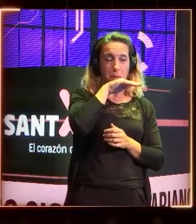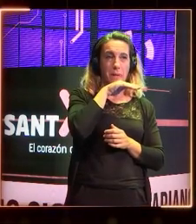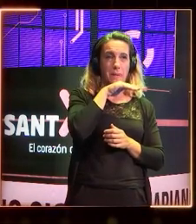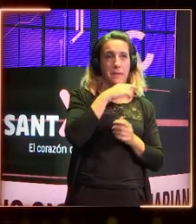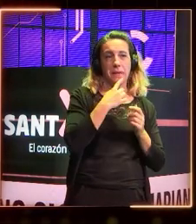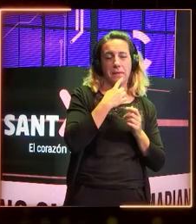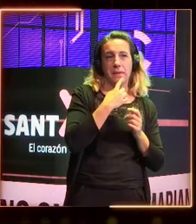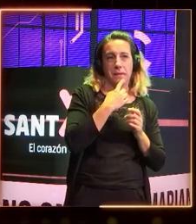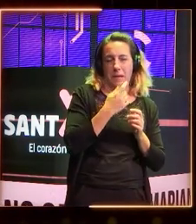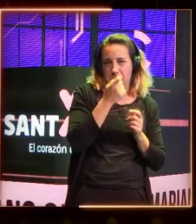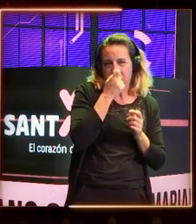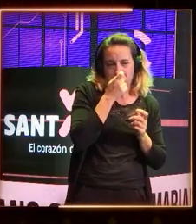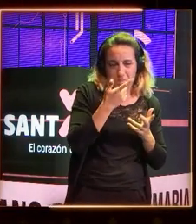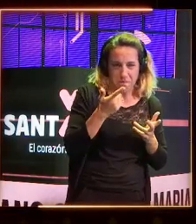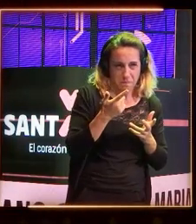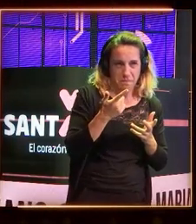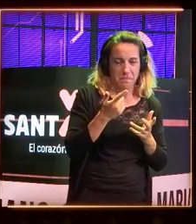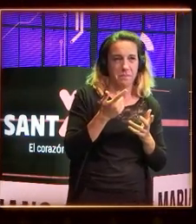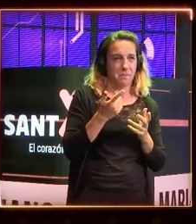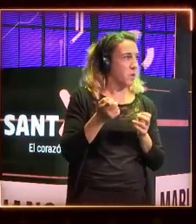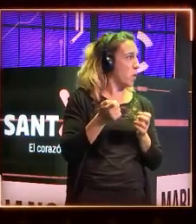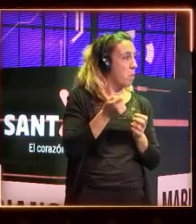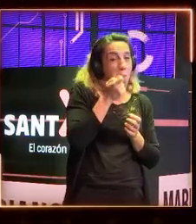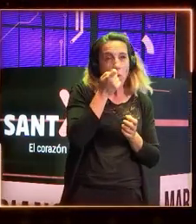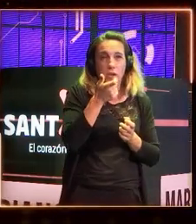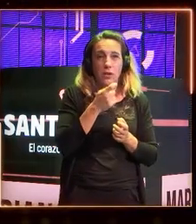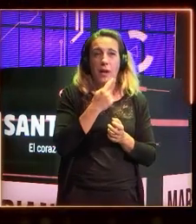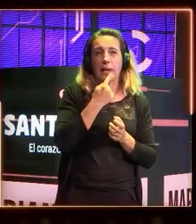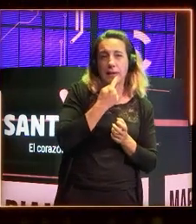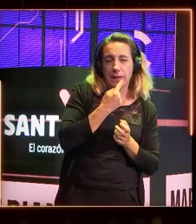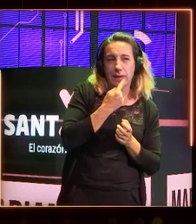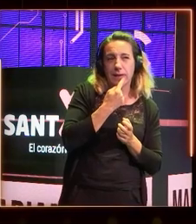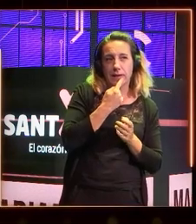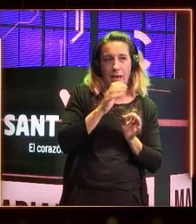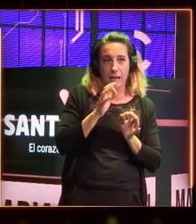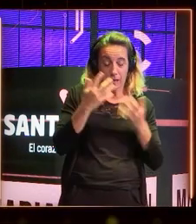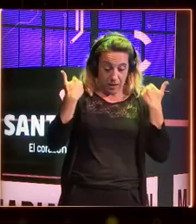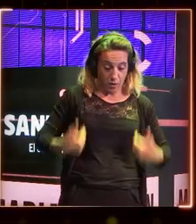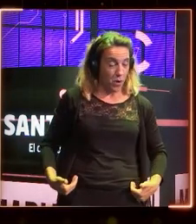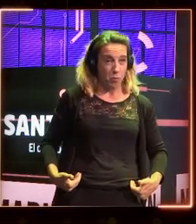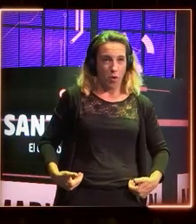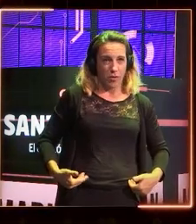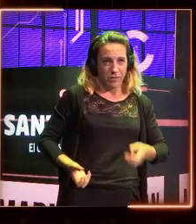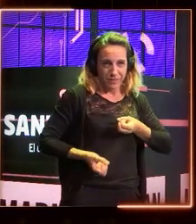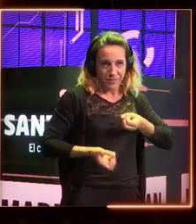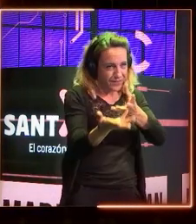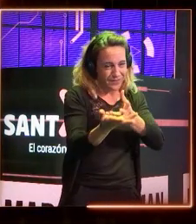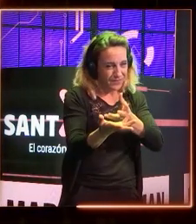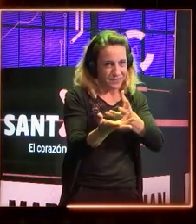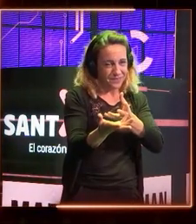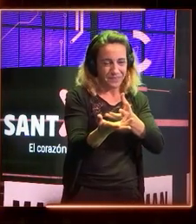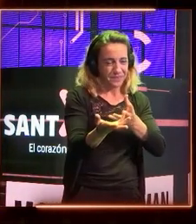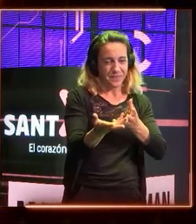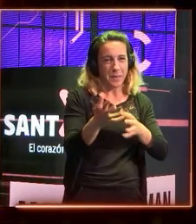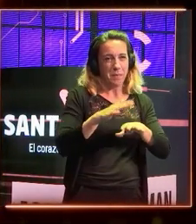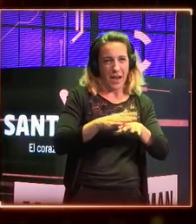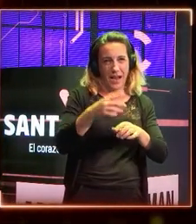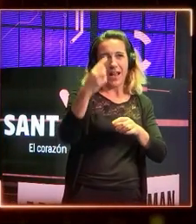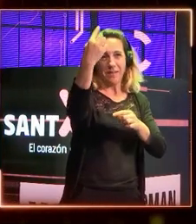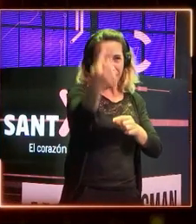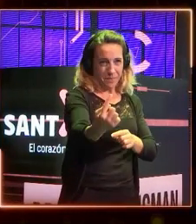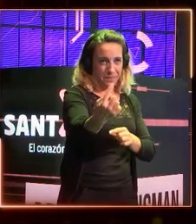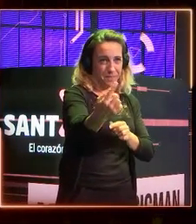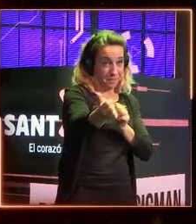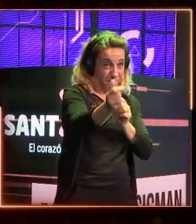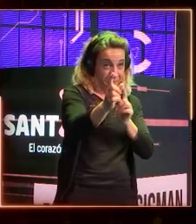poquito así no era que hacía como pero un poquito con la lengua el cuerpo lo traicionaba indicaba el punto en el cual iba a sacar